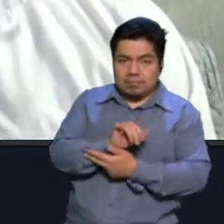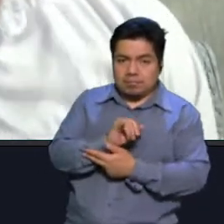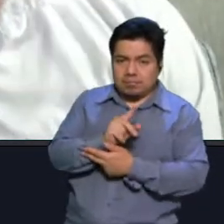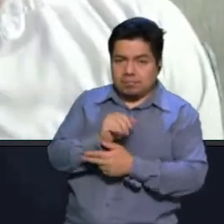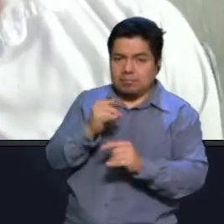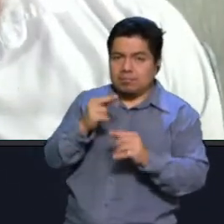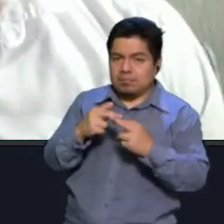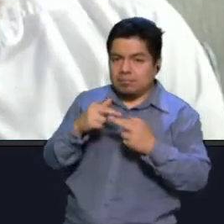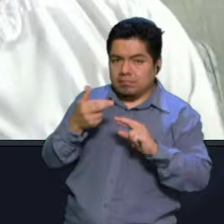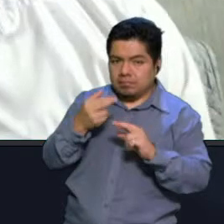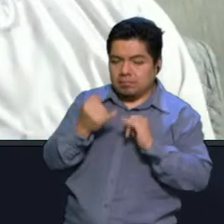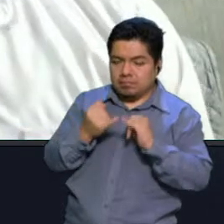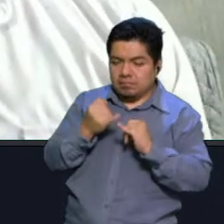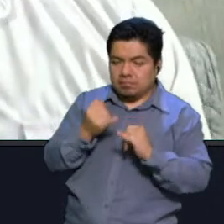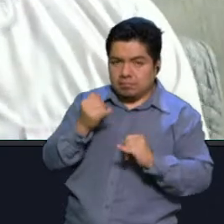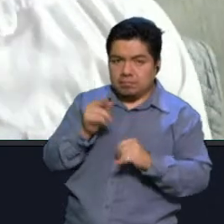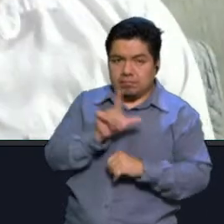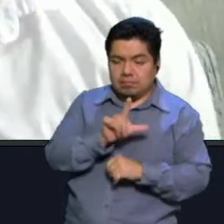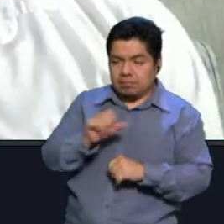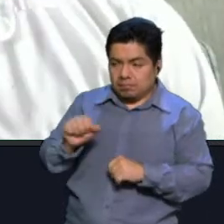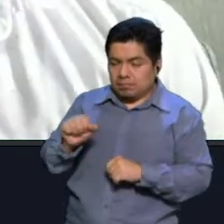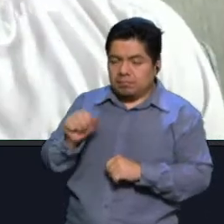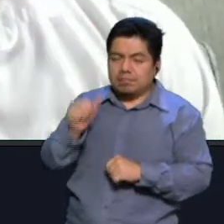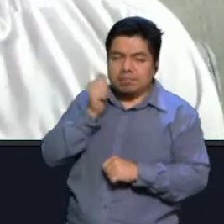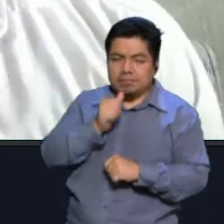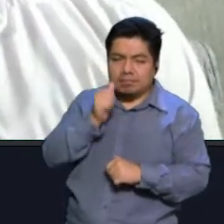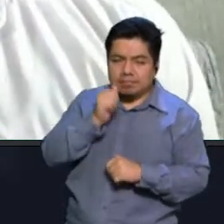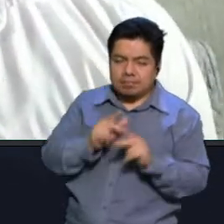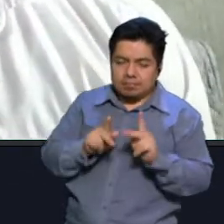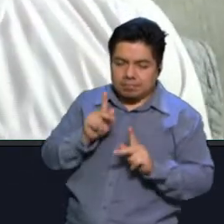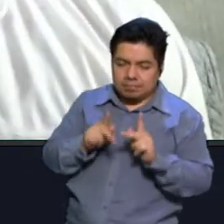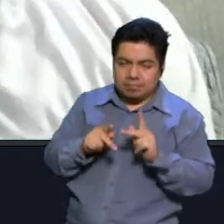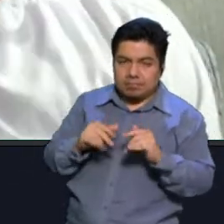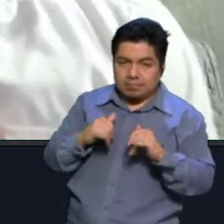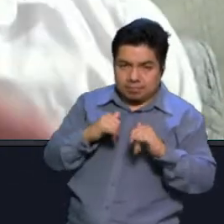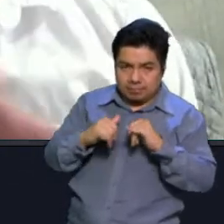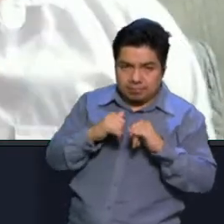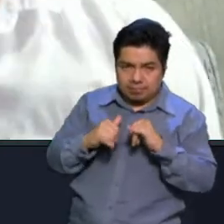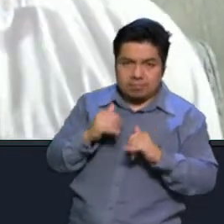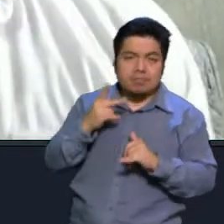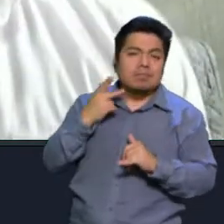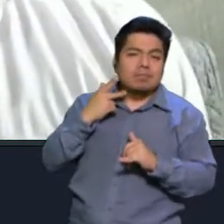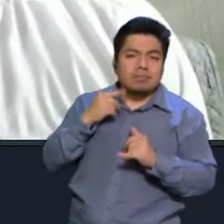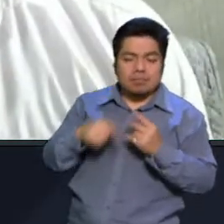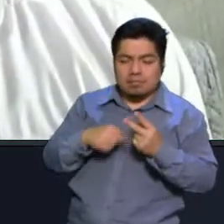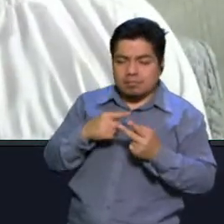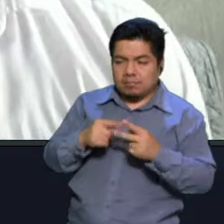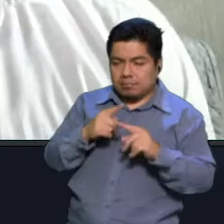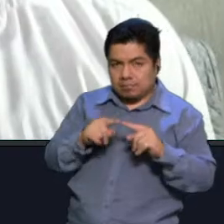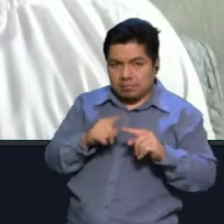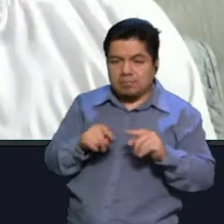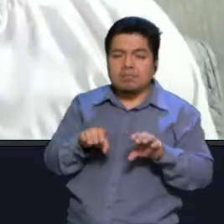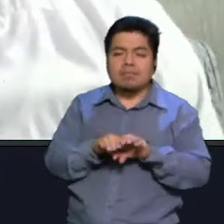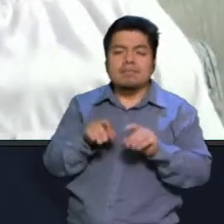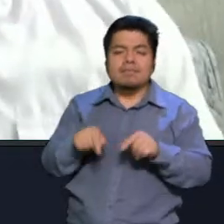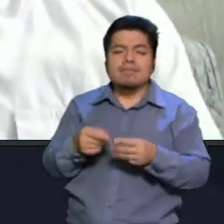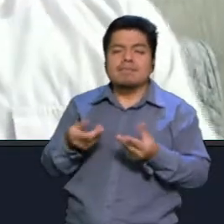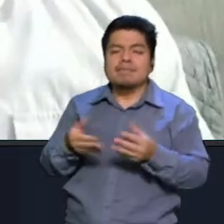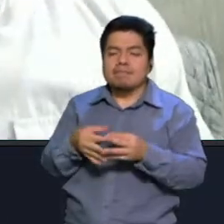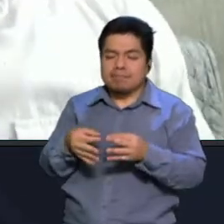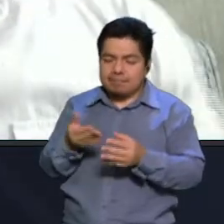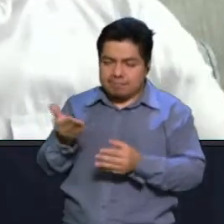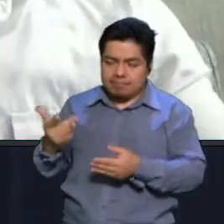Internacionales, en donde todos los días de lunes a sábado hablamos de geopolítica y de análisis de coyunturas como este, Braulio. Muchas gracias